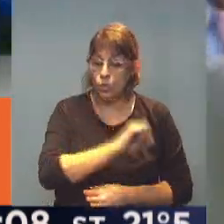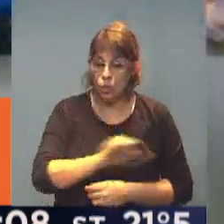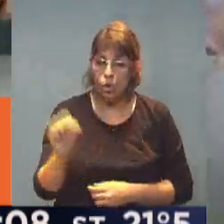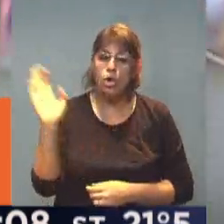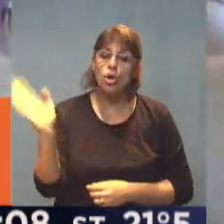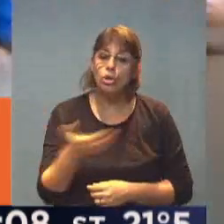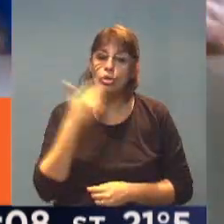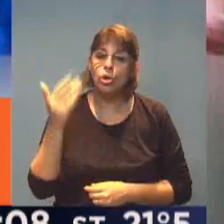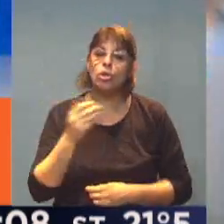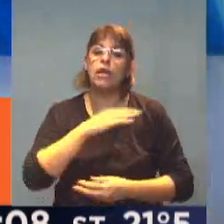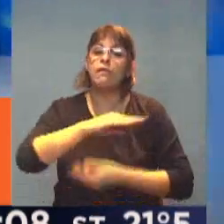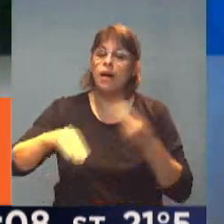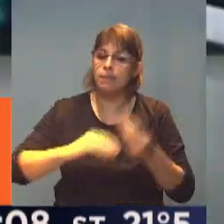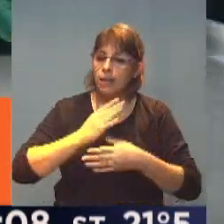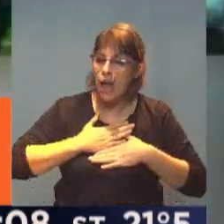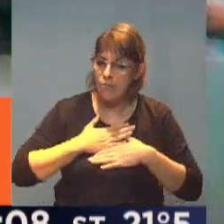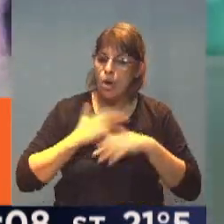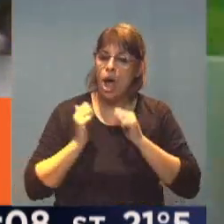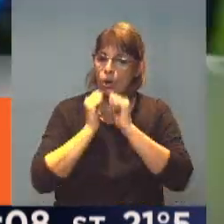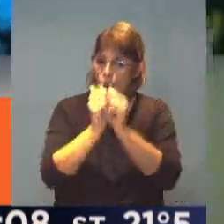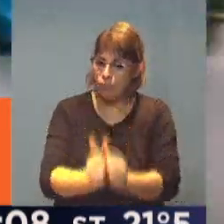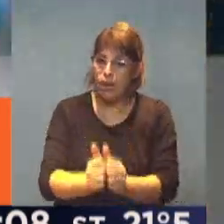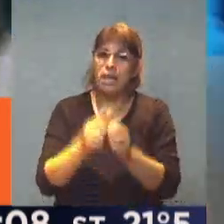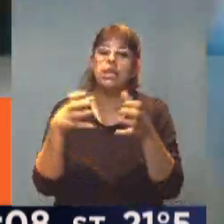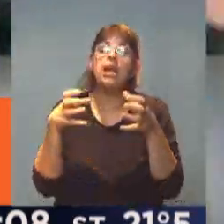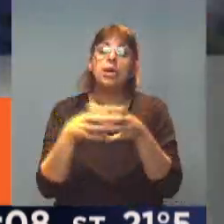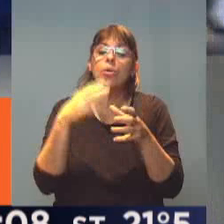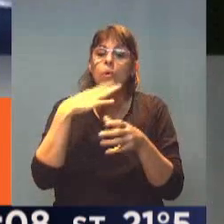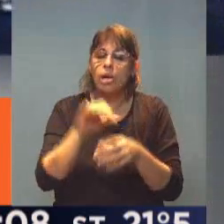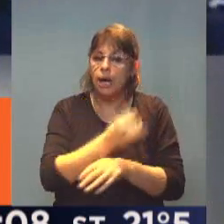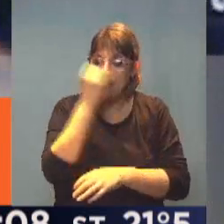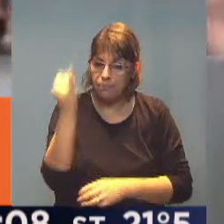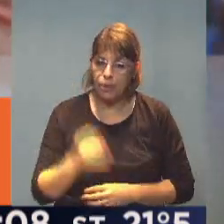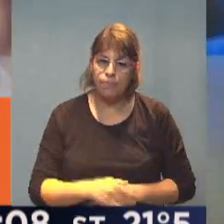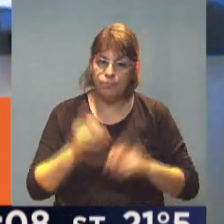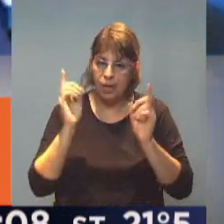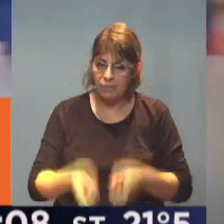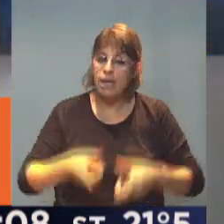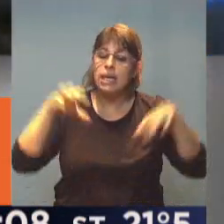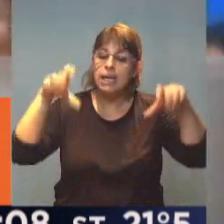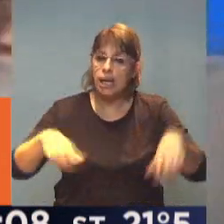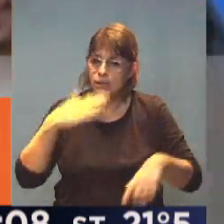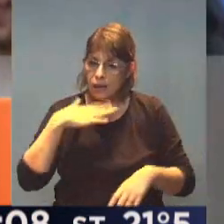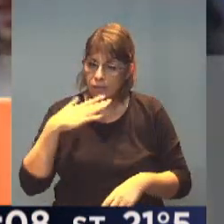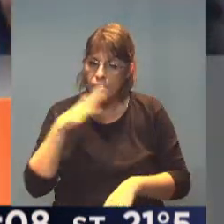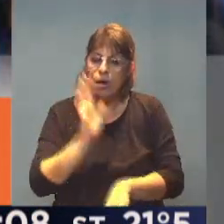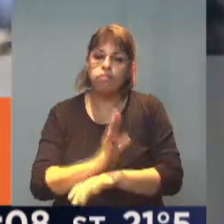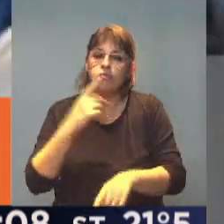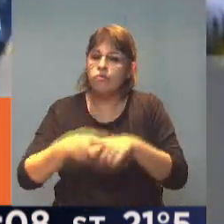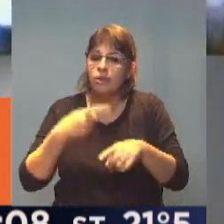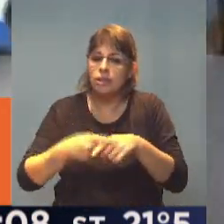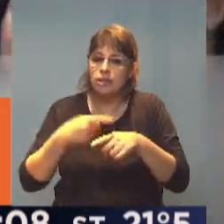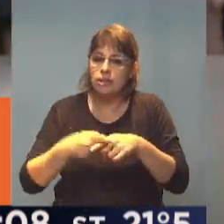Todos los afectos acompañaron a los campeones. Por supuesto que la Bombonera fue una verdadera